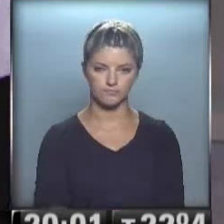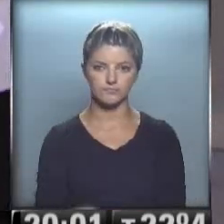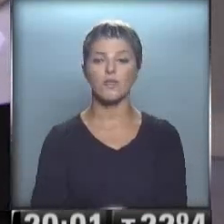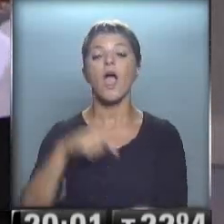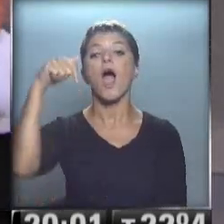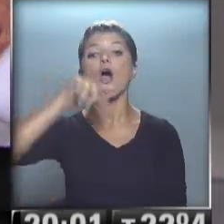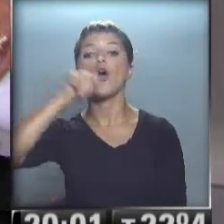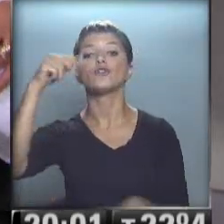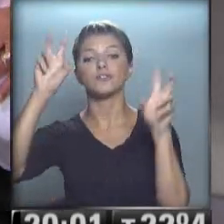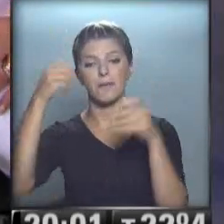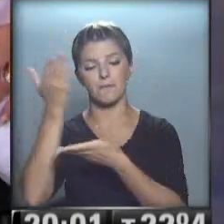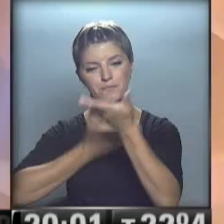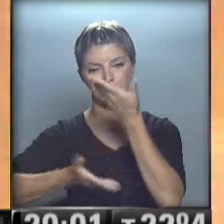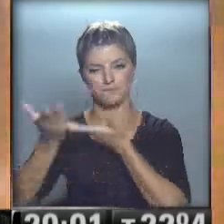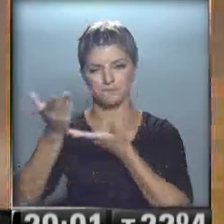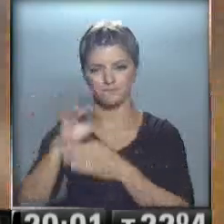Compartimos ahora estos otros temas del día.